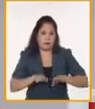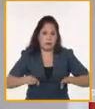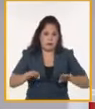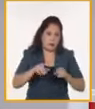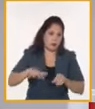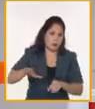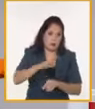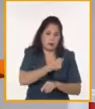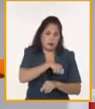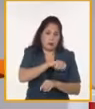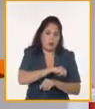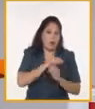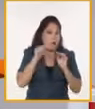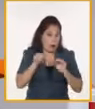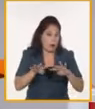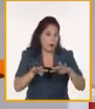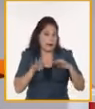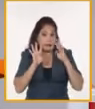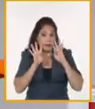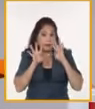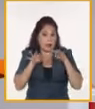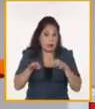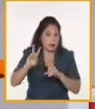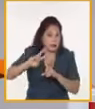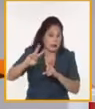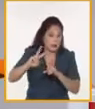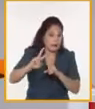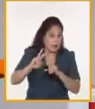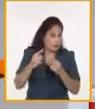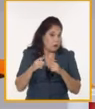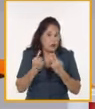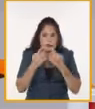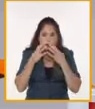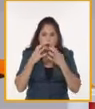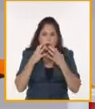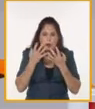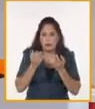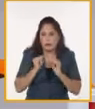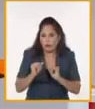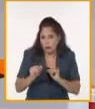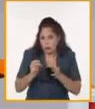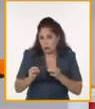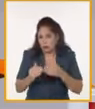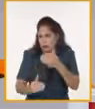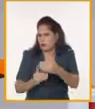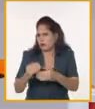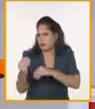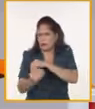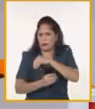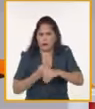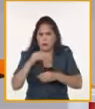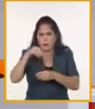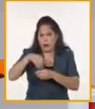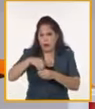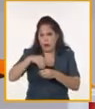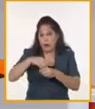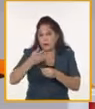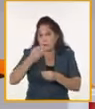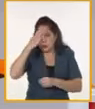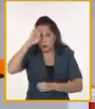toda la población que se encuentra en sintonía ávida de de conocer todos estos estos procesos de transformaciones lógicas